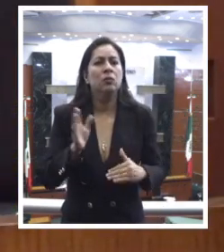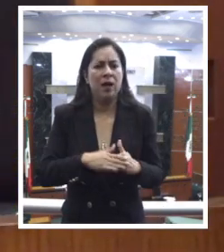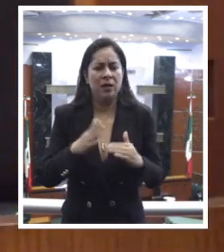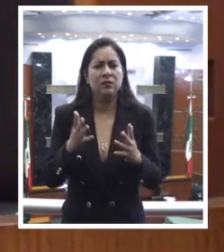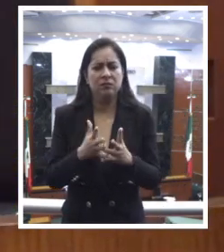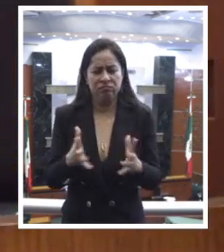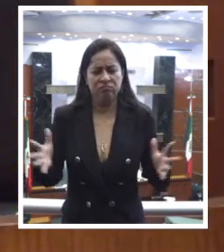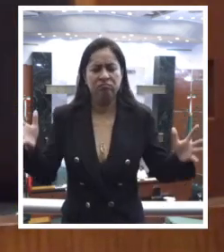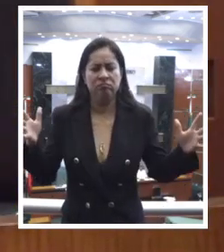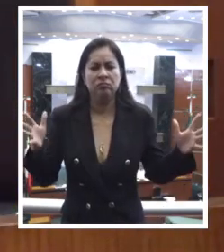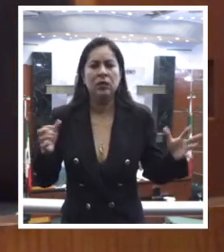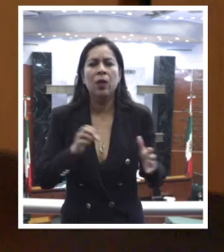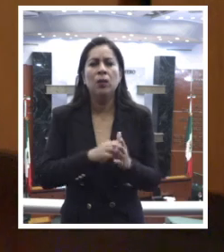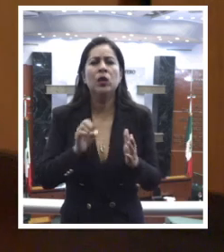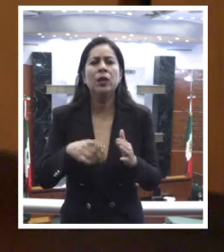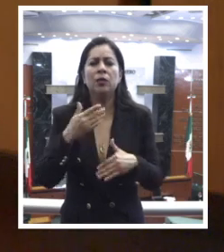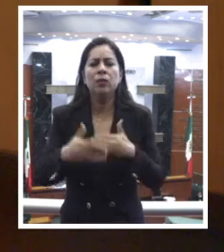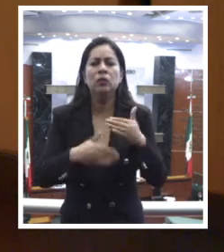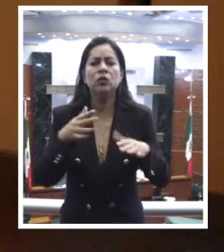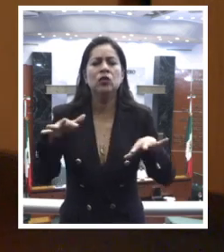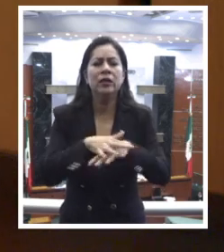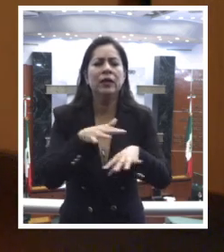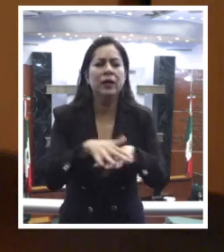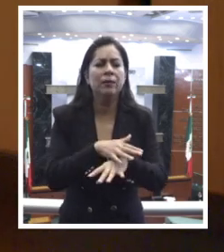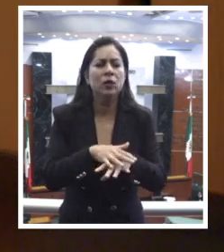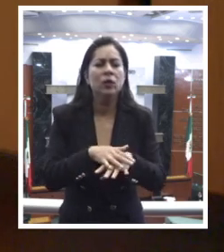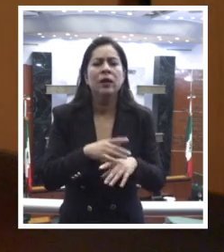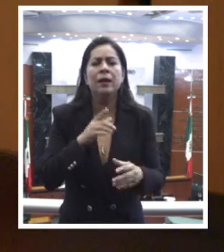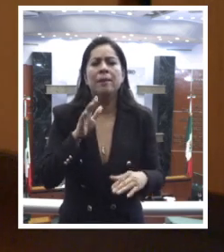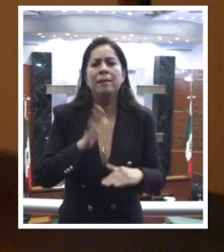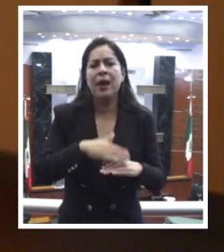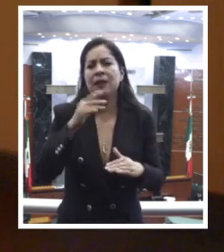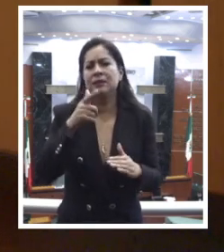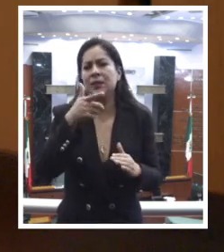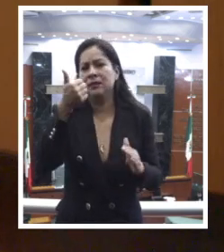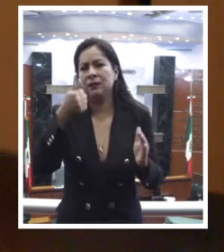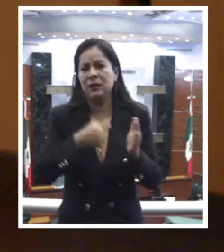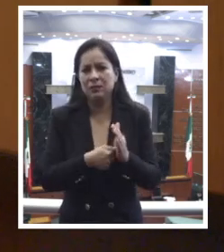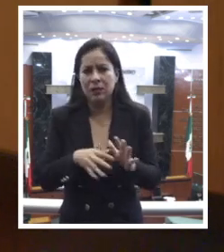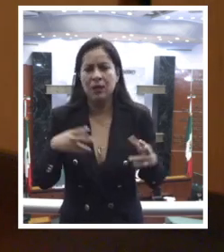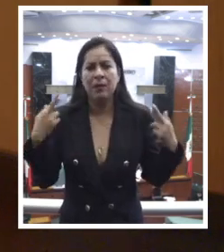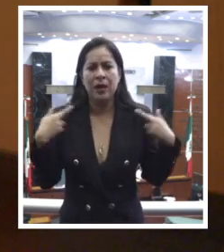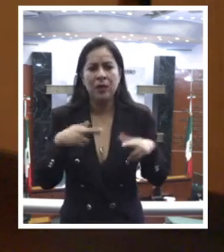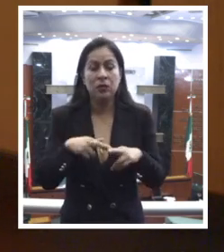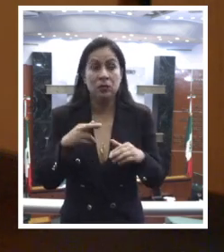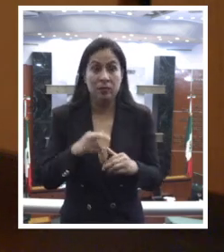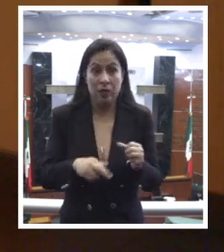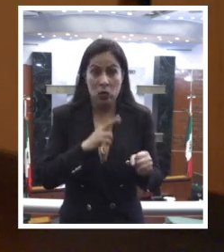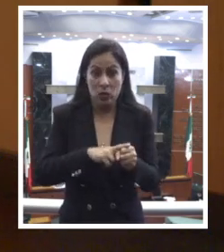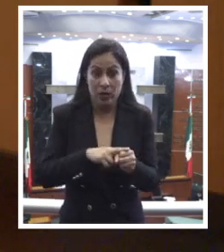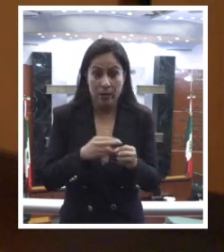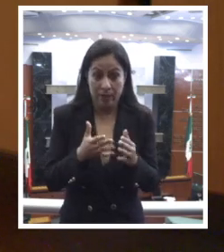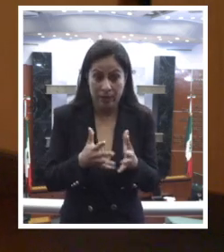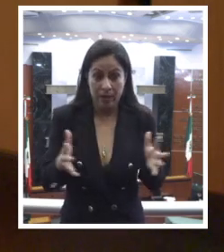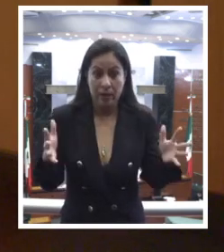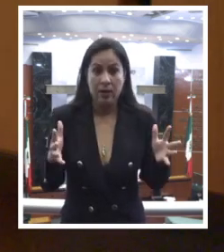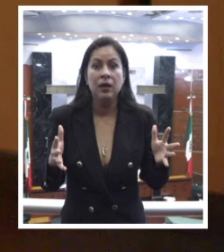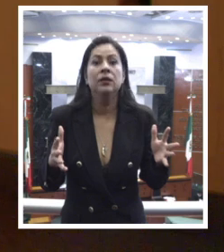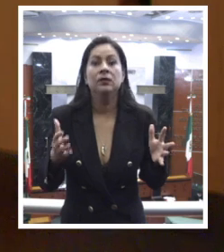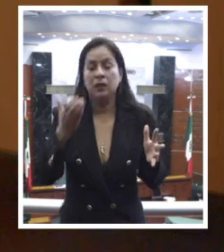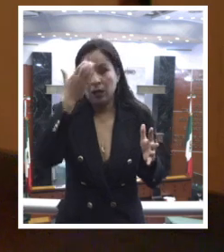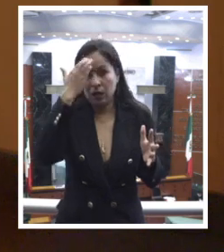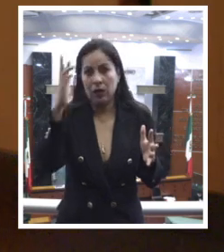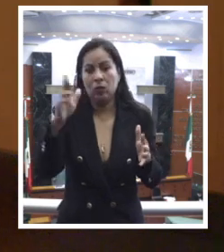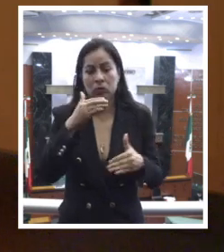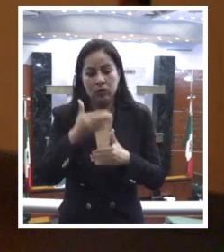mayoría, por ejemplo, hablo del proceso de cambio donde se inscriben más de 6,000 maestros, en su gran mayoría se reconoce